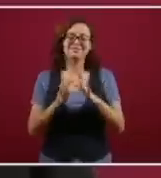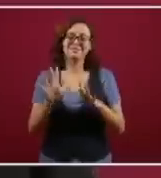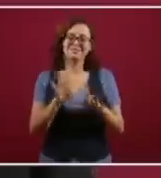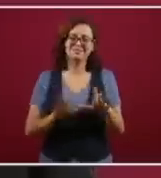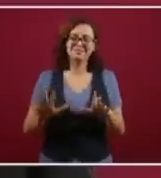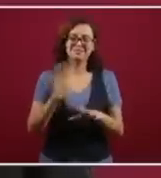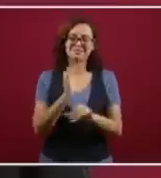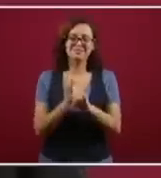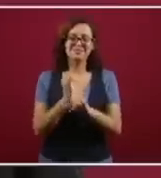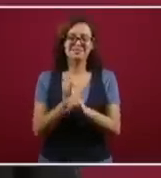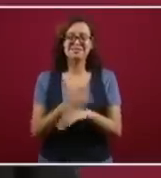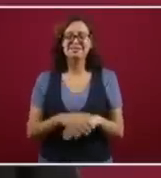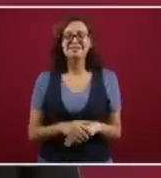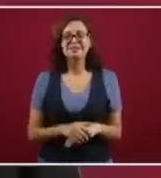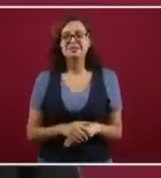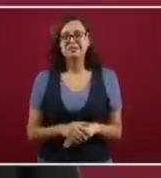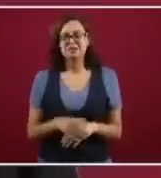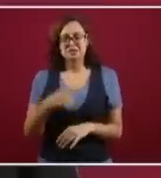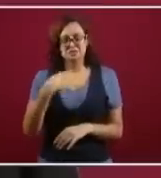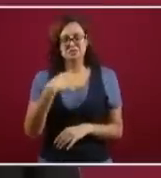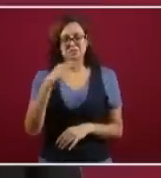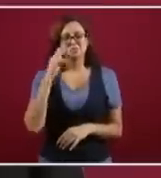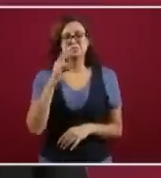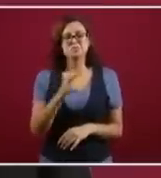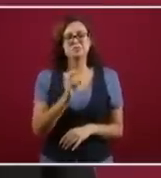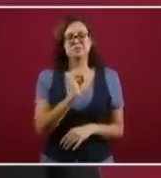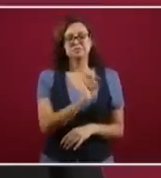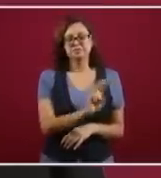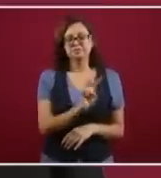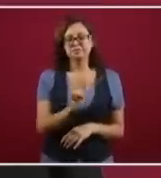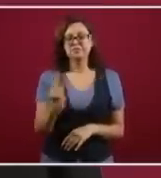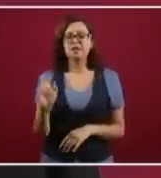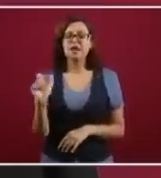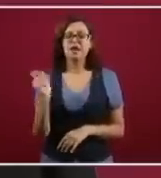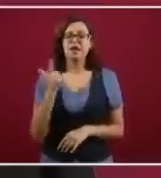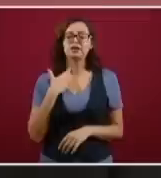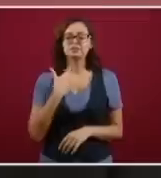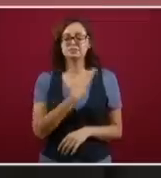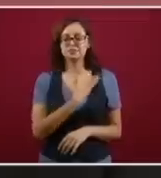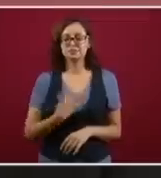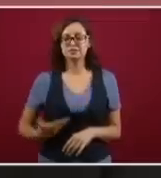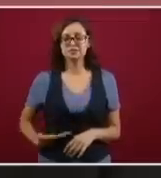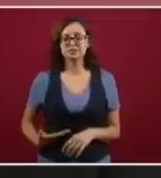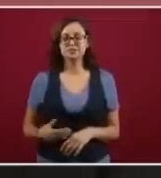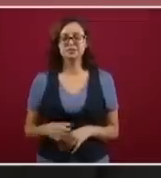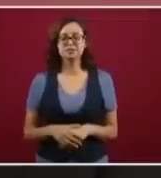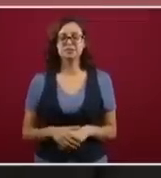de un portal en donde un expresidente